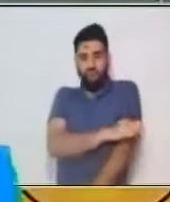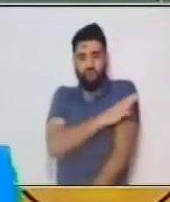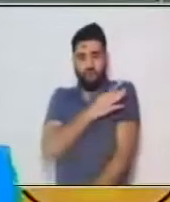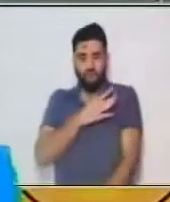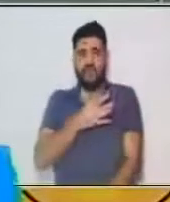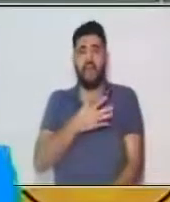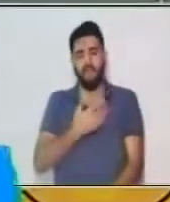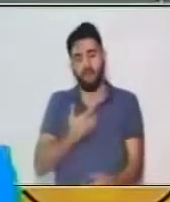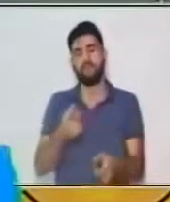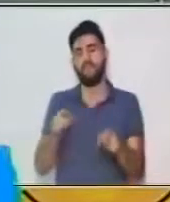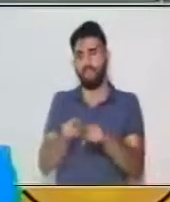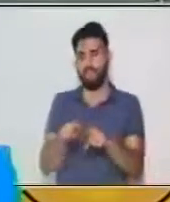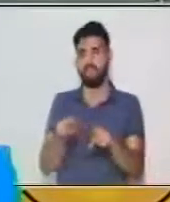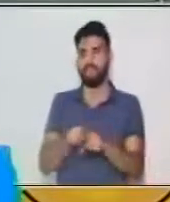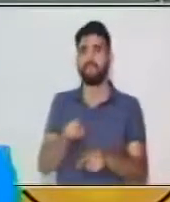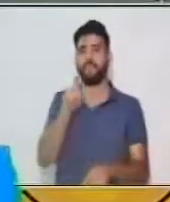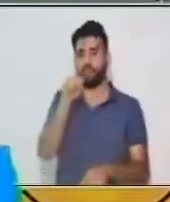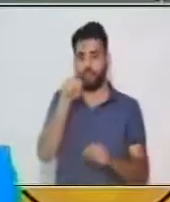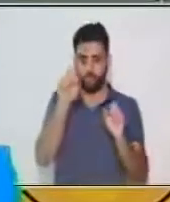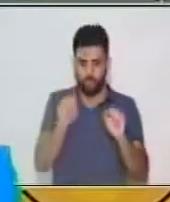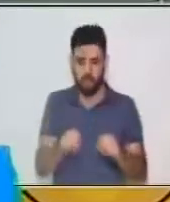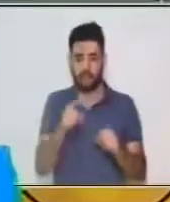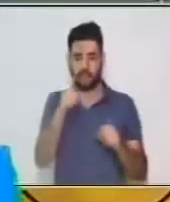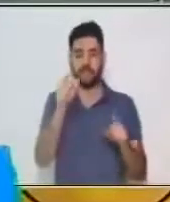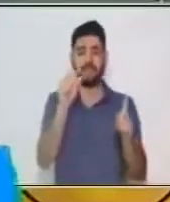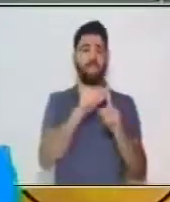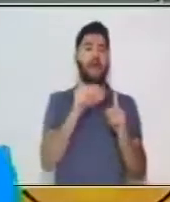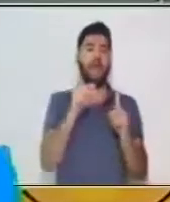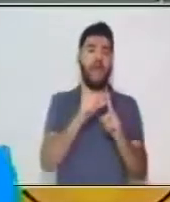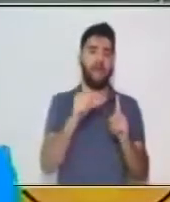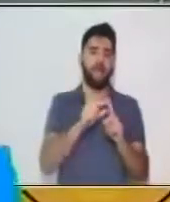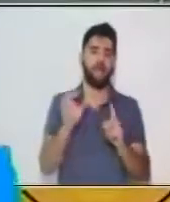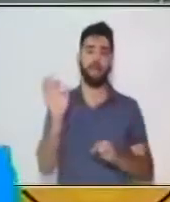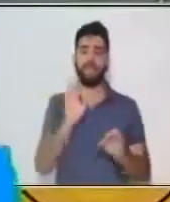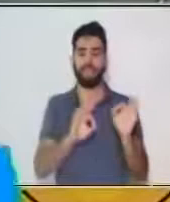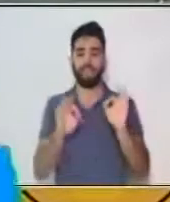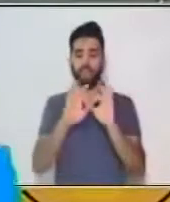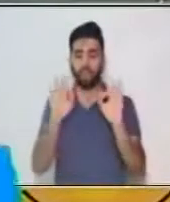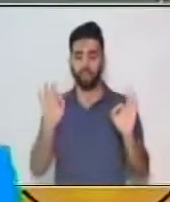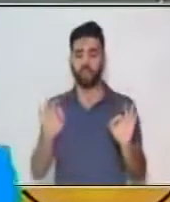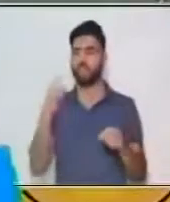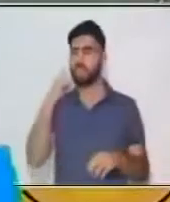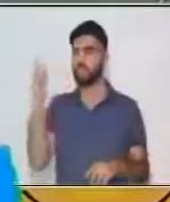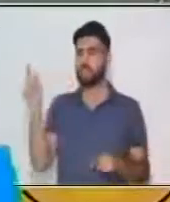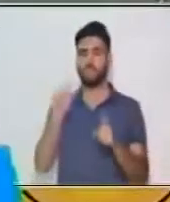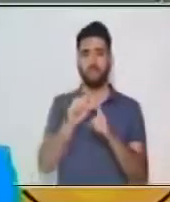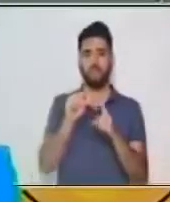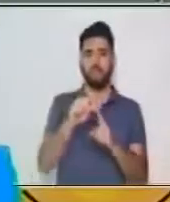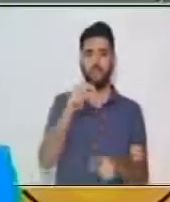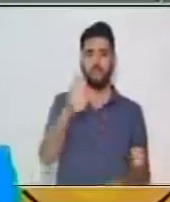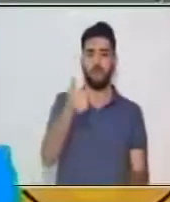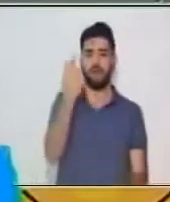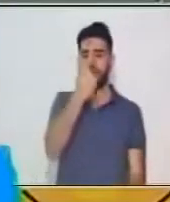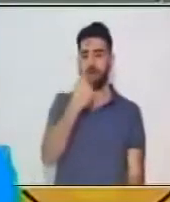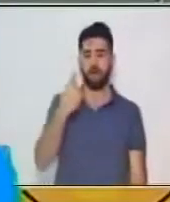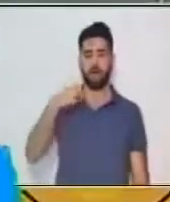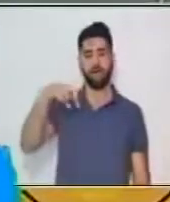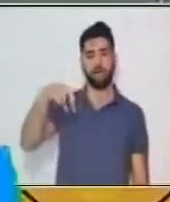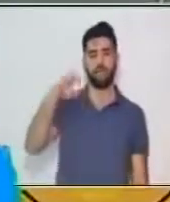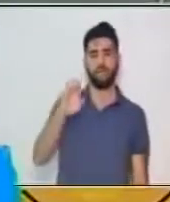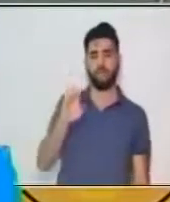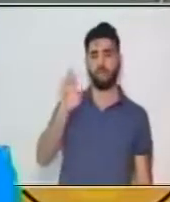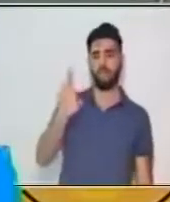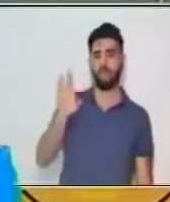Casa, una palabra o una oración que utiliza la palabra áspero. ¿Qué oración puedes utilizar con la palabra